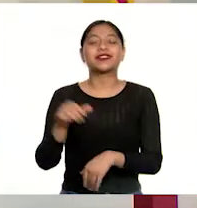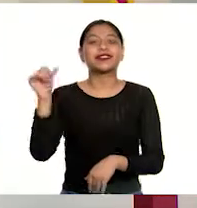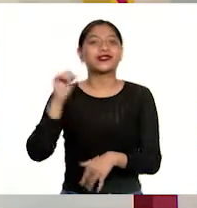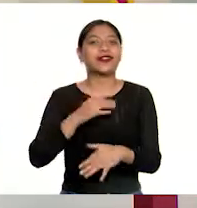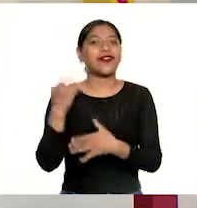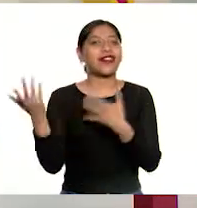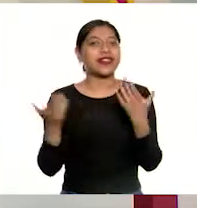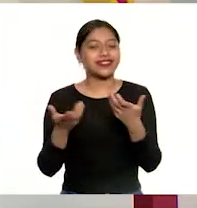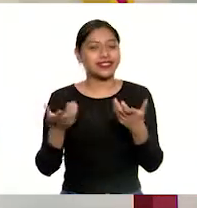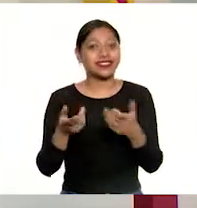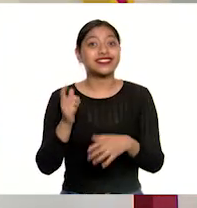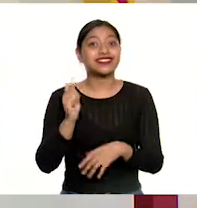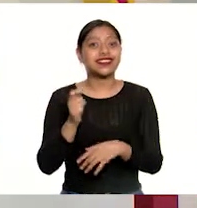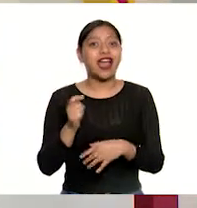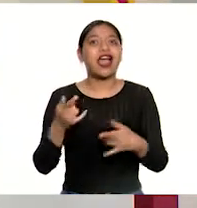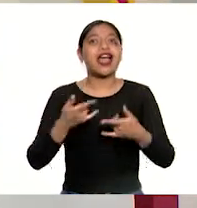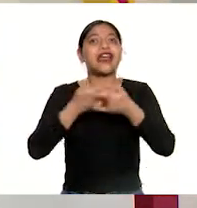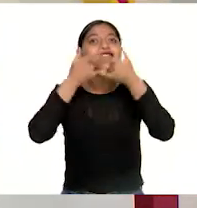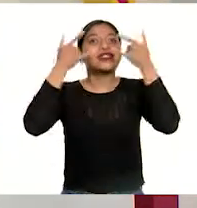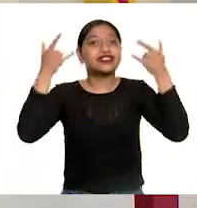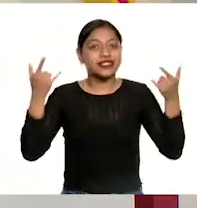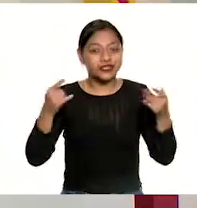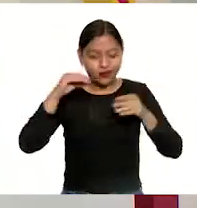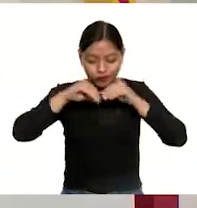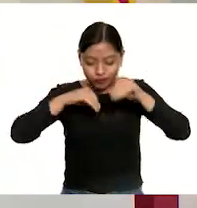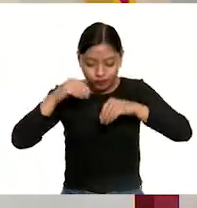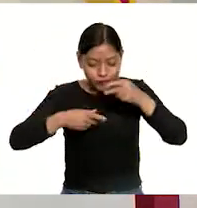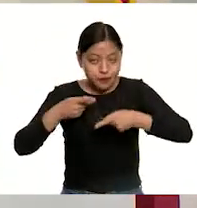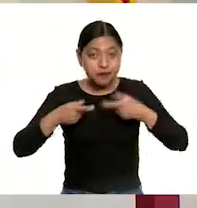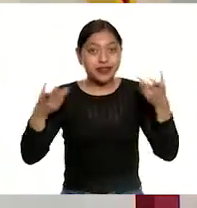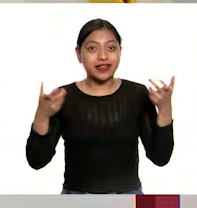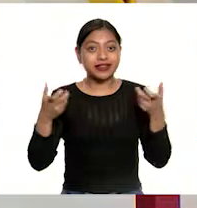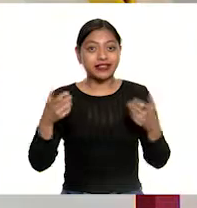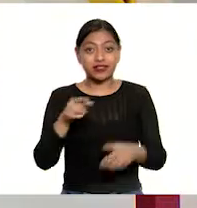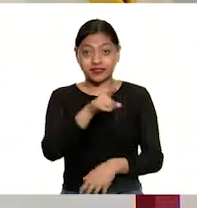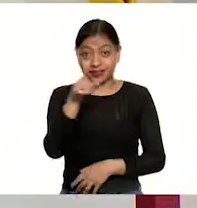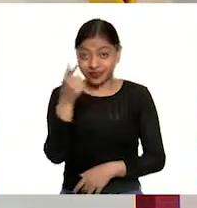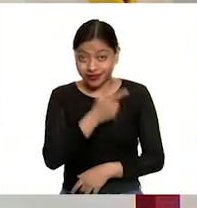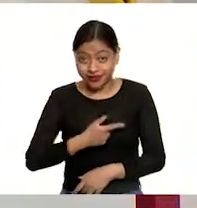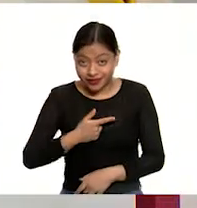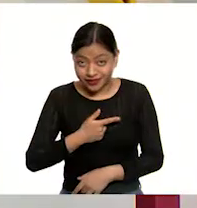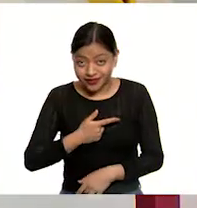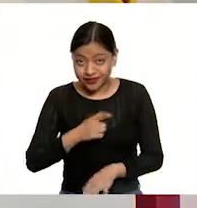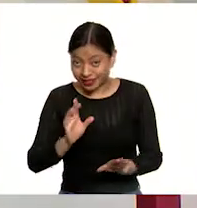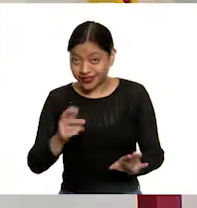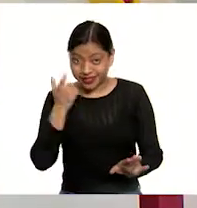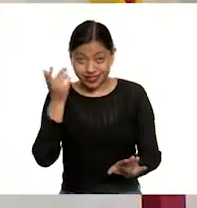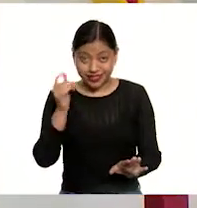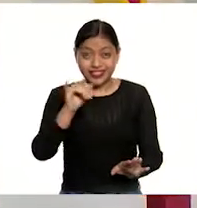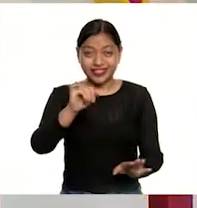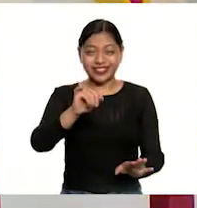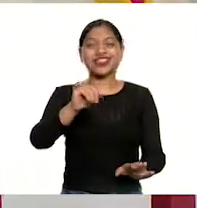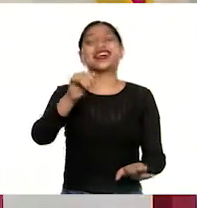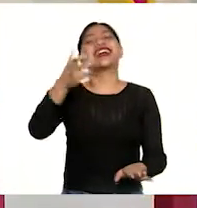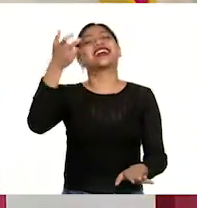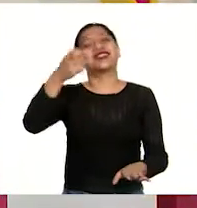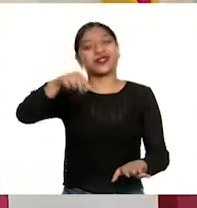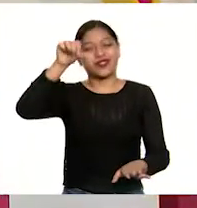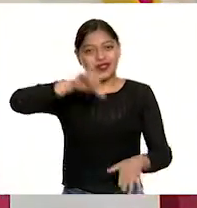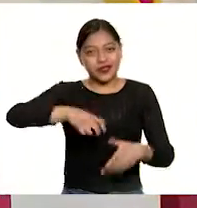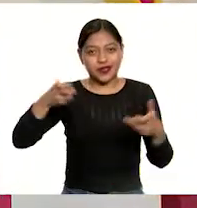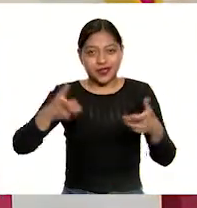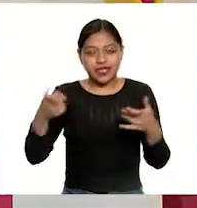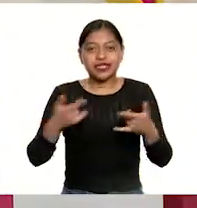padrísimo. Vamos a construir un cuento. ¿Les gusta la idea? ¡Sí! ¿Sí? ¿No? Yo sé que sí. Pues sí, así se llama nuestra clase